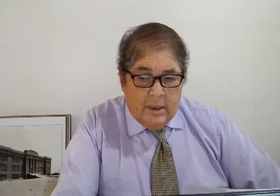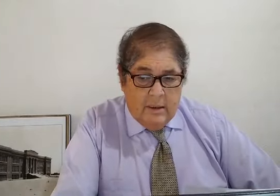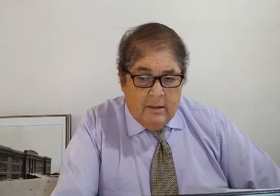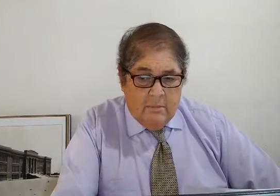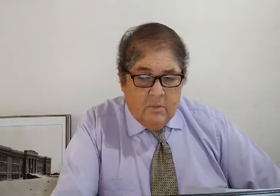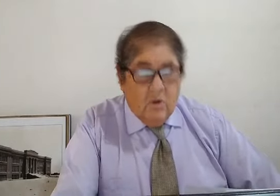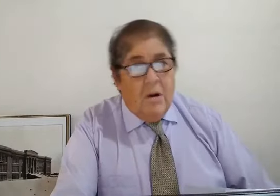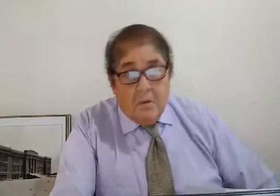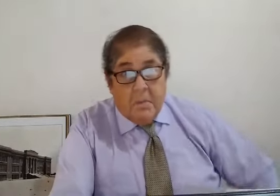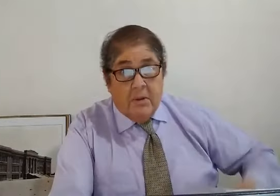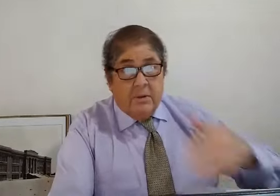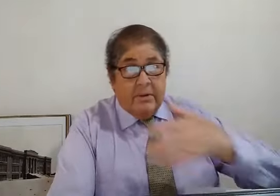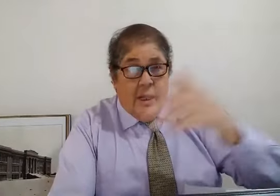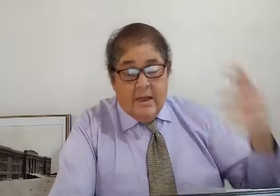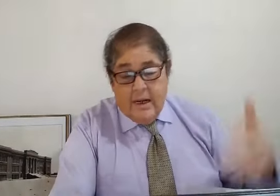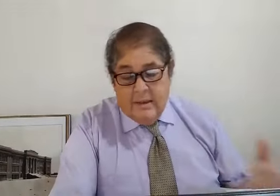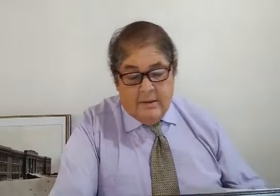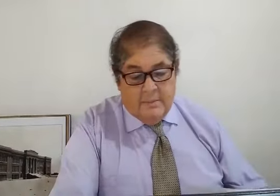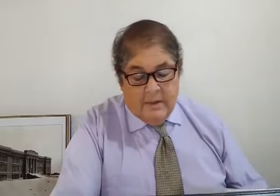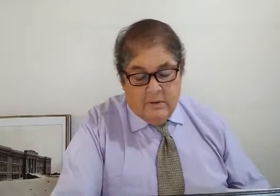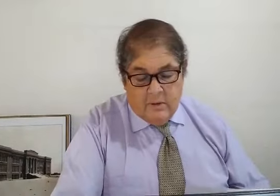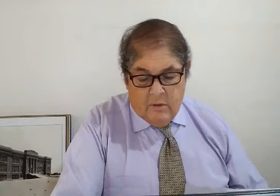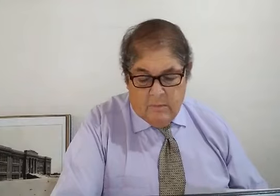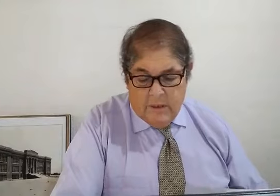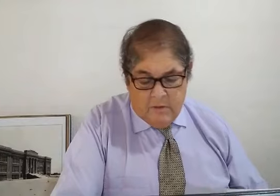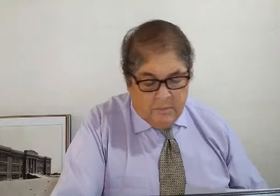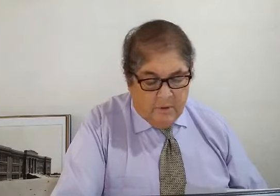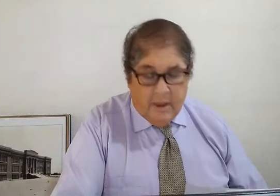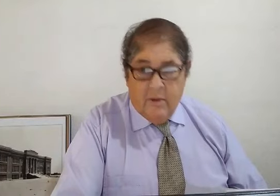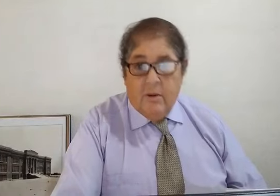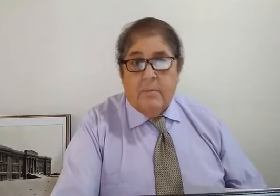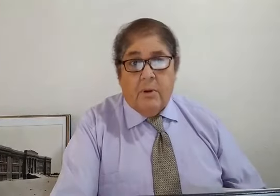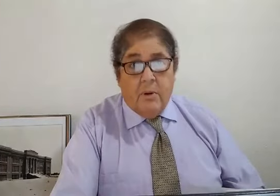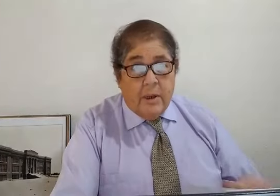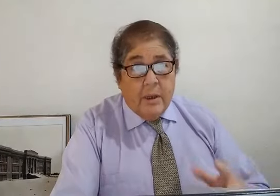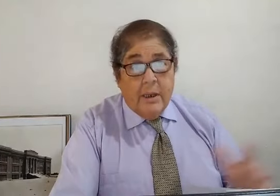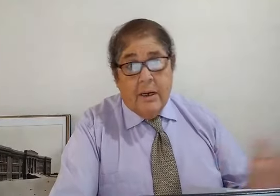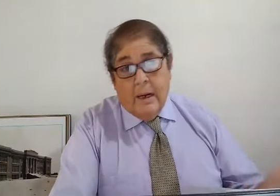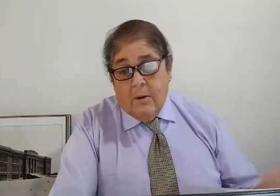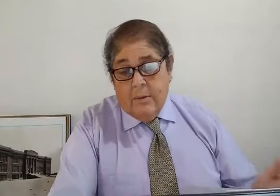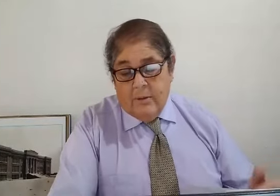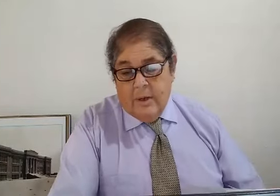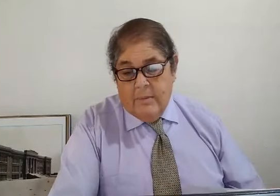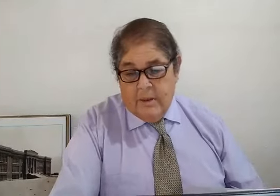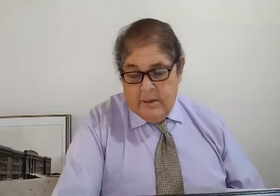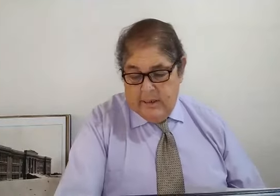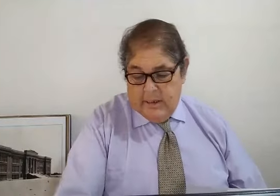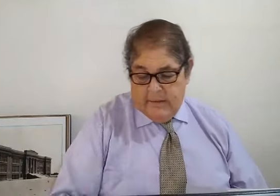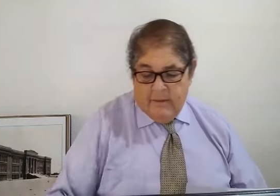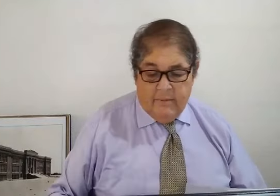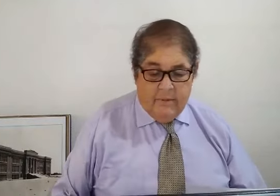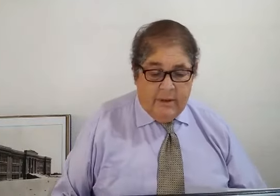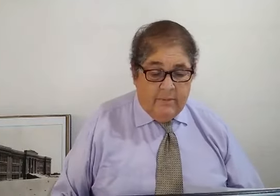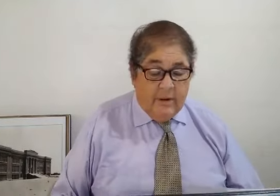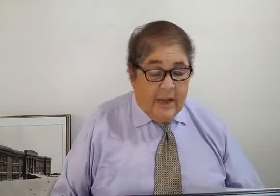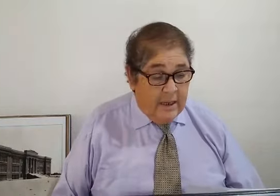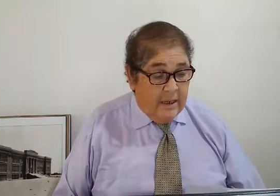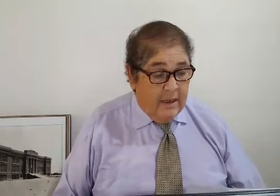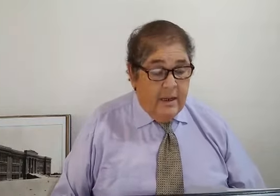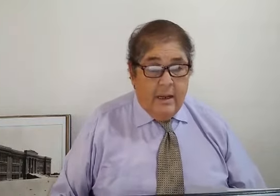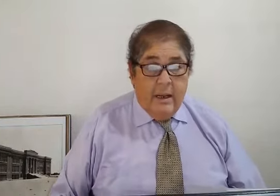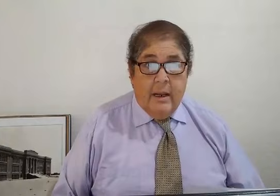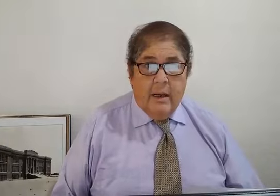que no ha ocupado quizá grandes espacios en los medios porque hoy por hoy la cobertura mediática está